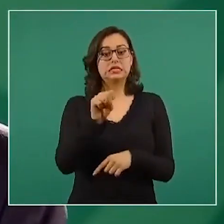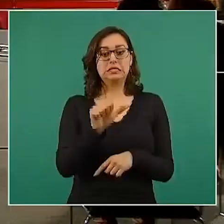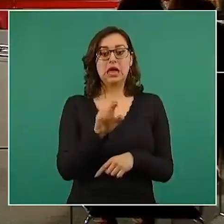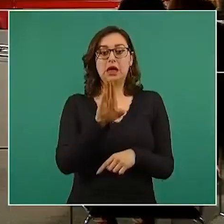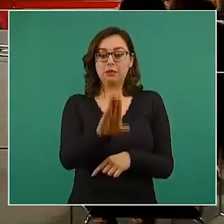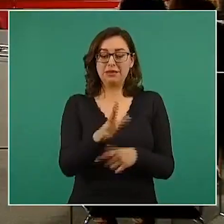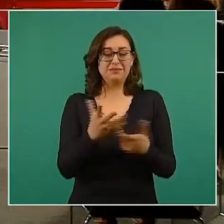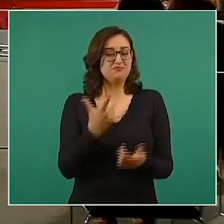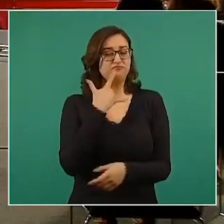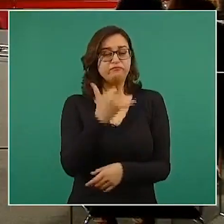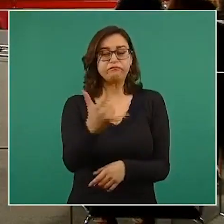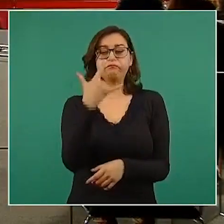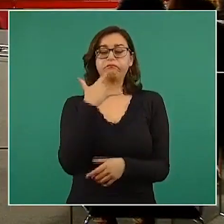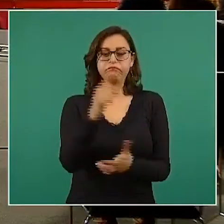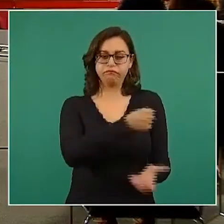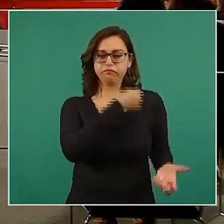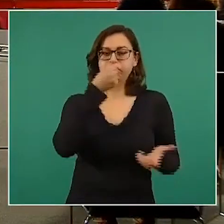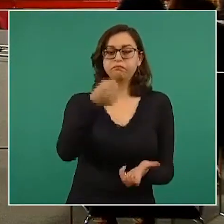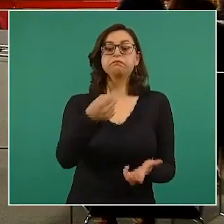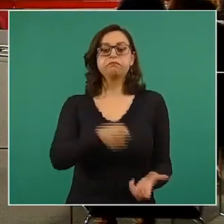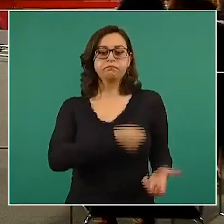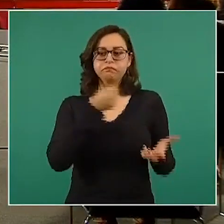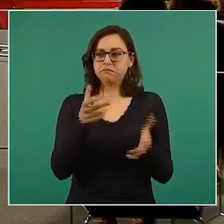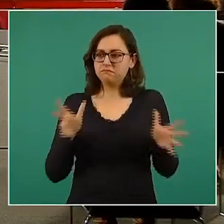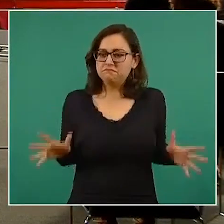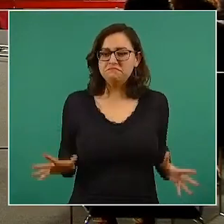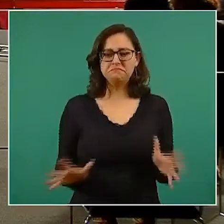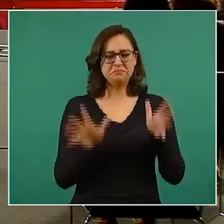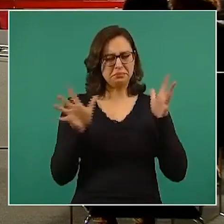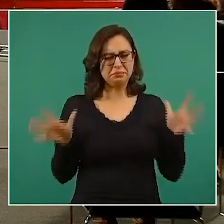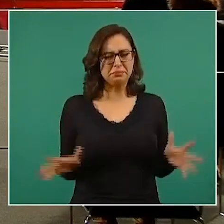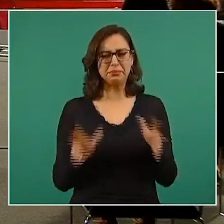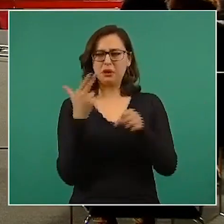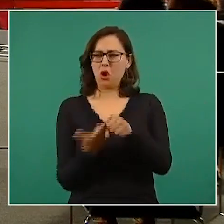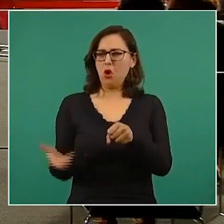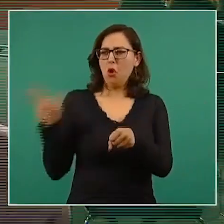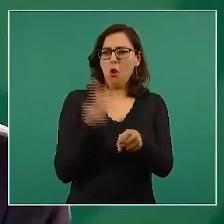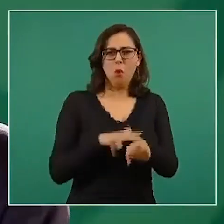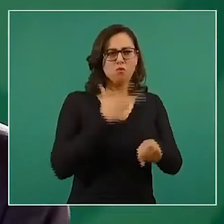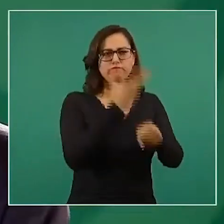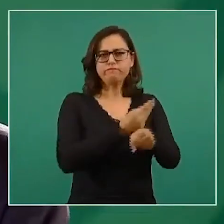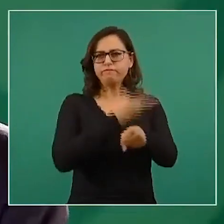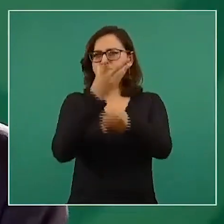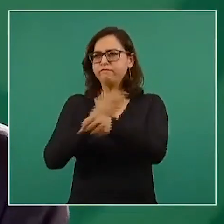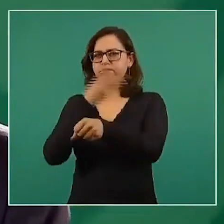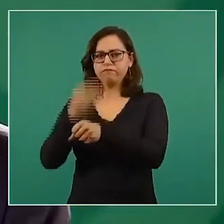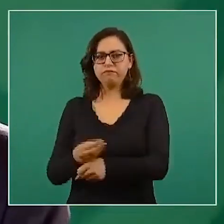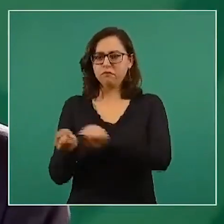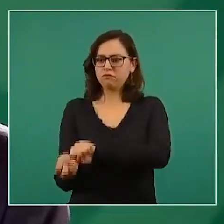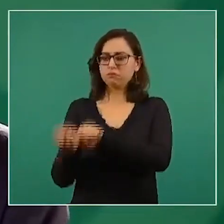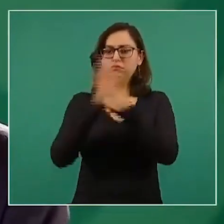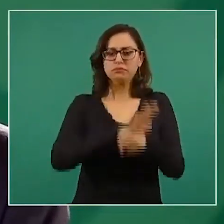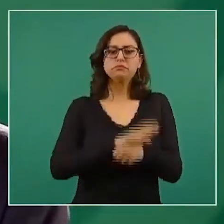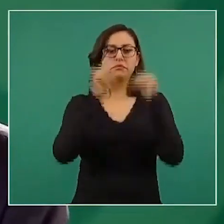la enorme mayoría del financiamiento para las reconversiones hospitalarias y la atención de salud COVID